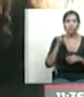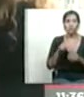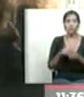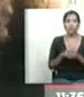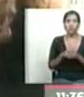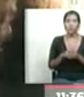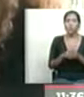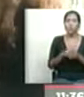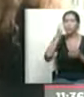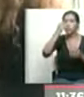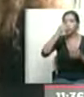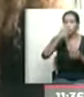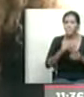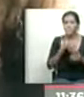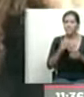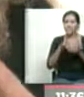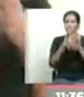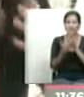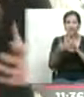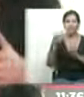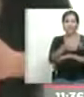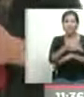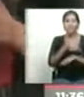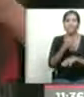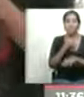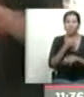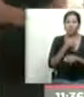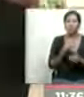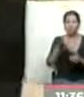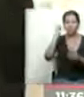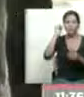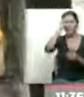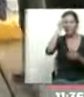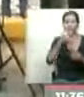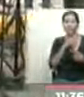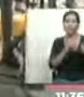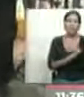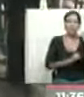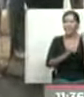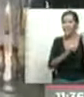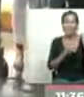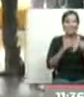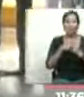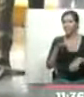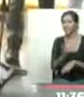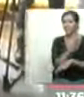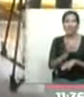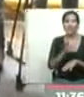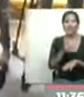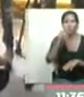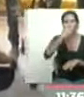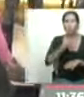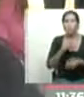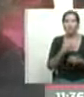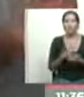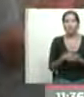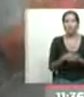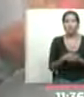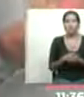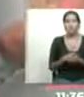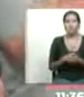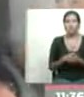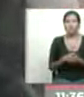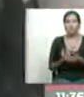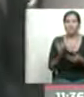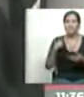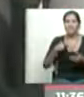barrio, de la calle, que le gusta su fin de semana, que le gusta bailar, que le gusta cantar. Un hombre que tiene un gran mérito,